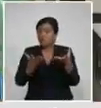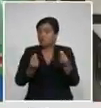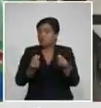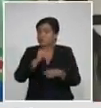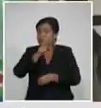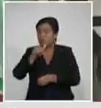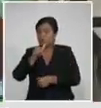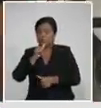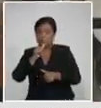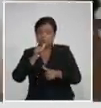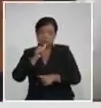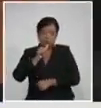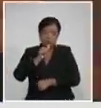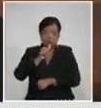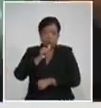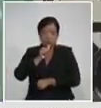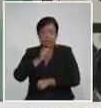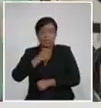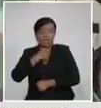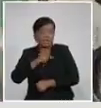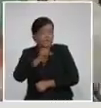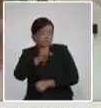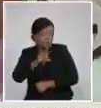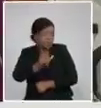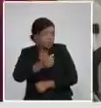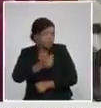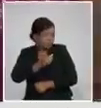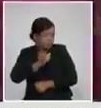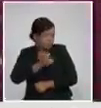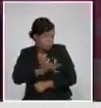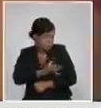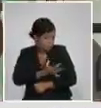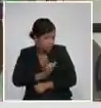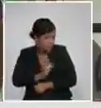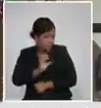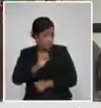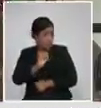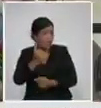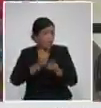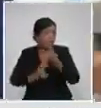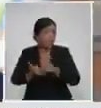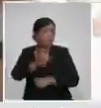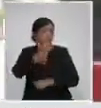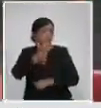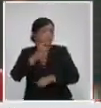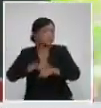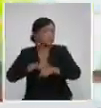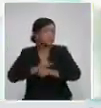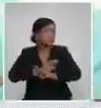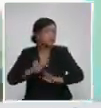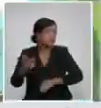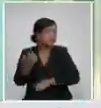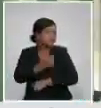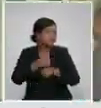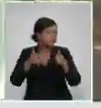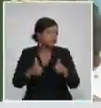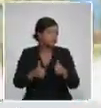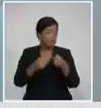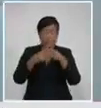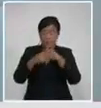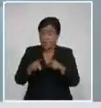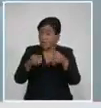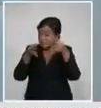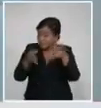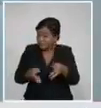interrogantes. ¿Duele? ¿Tiene eventos adversos? ¿En qué tiempo será ya una vacuna? Pero lo real es que